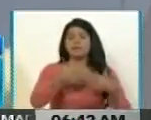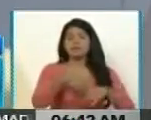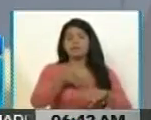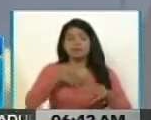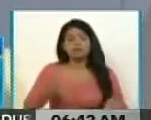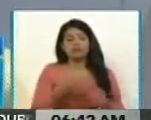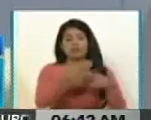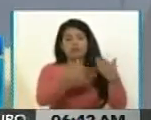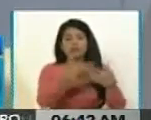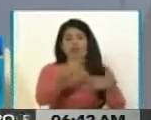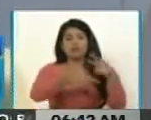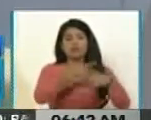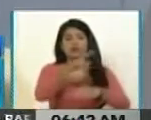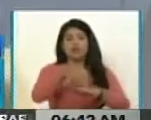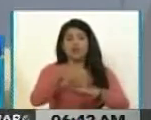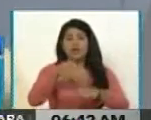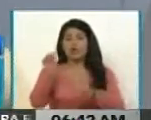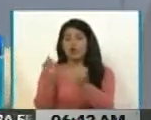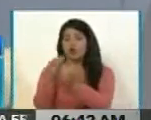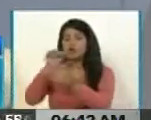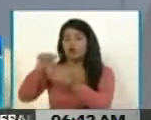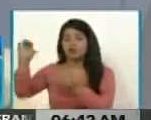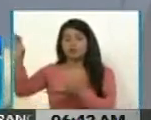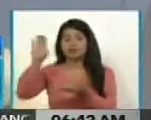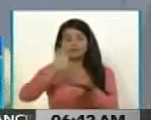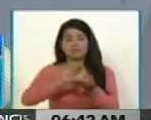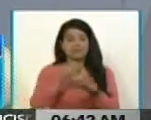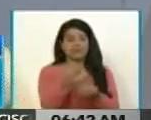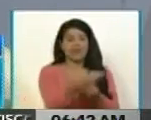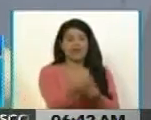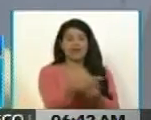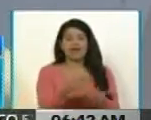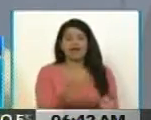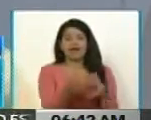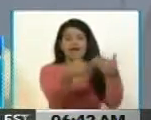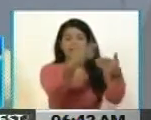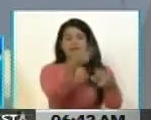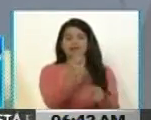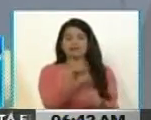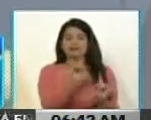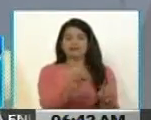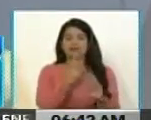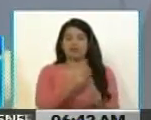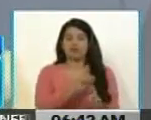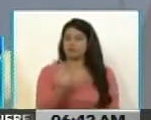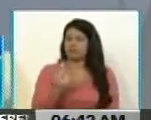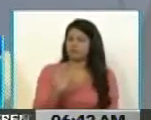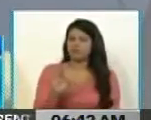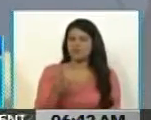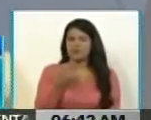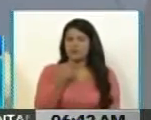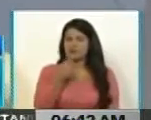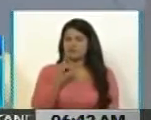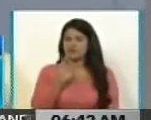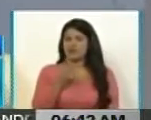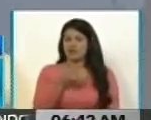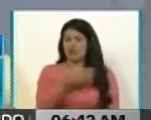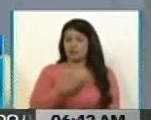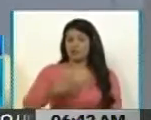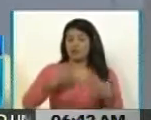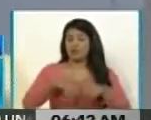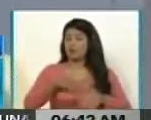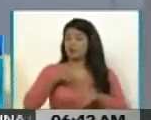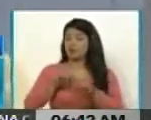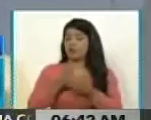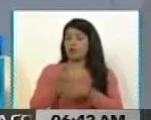producción nacional estimulada con unos dólares que necesita esos empresarios para seguir importando insumos y